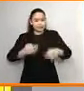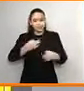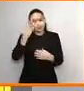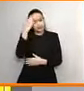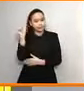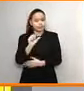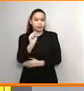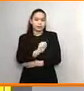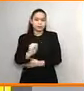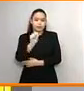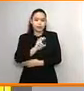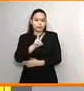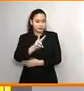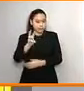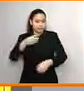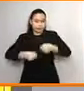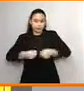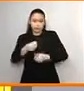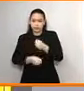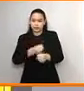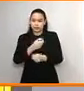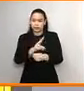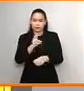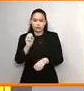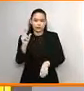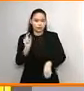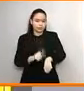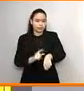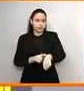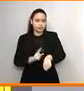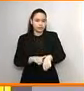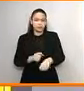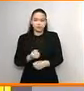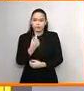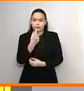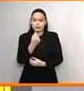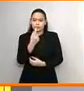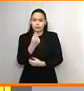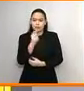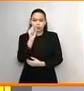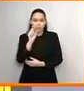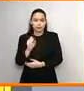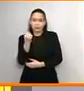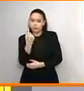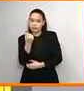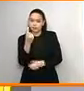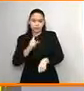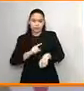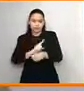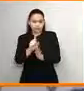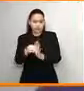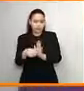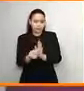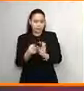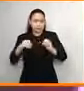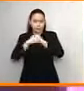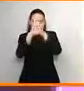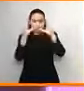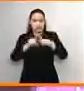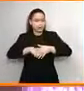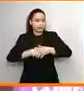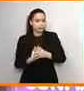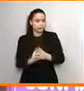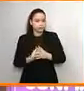hoy sábado 26 de septiembre del año 2020, cuando el reloj marca las 11 y 11 minutos de la mañana. Damos inicio conociendo a los